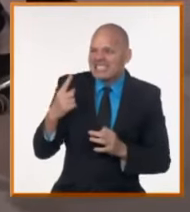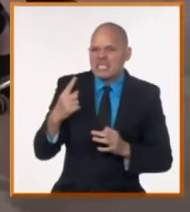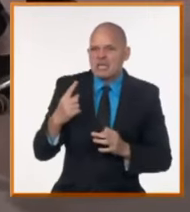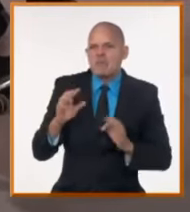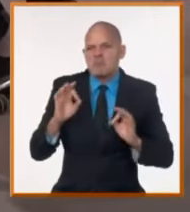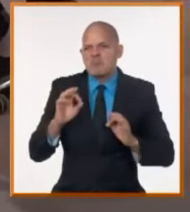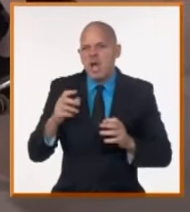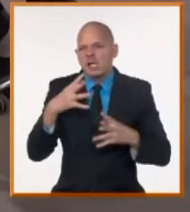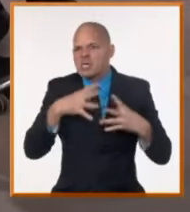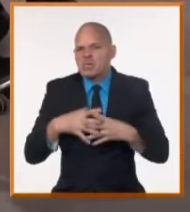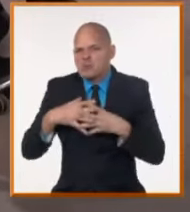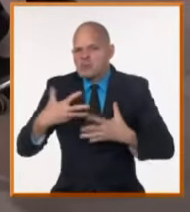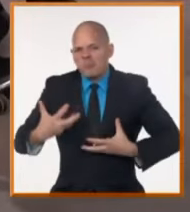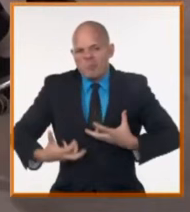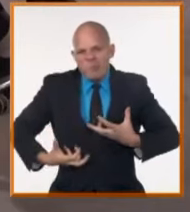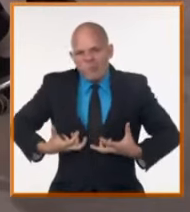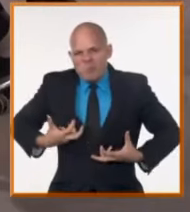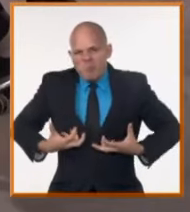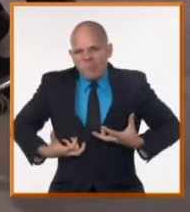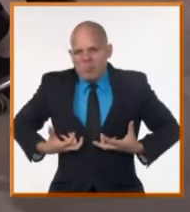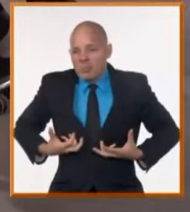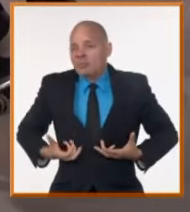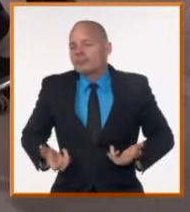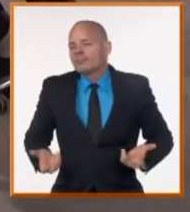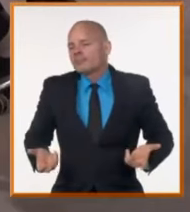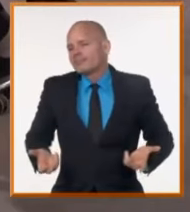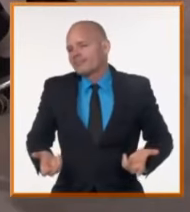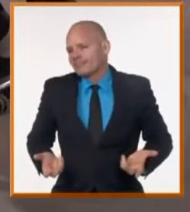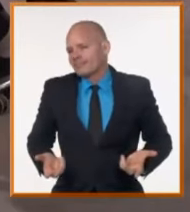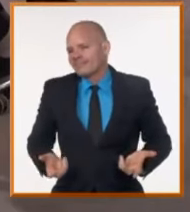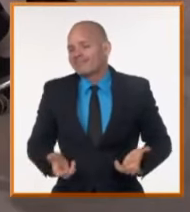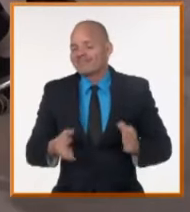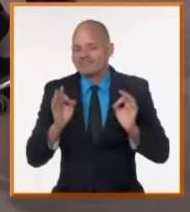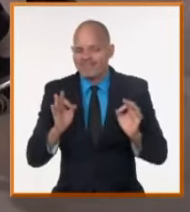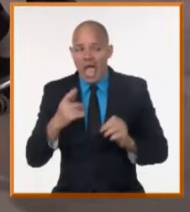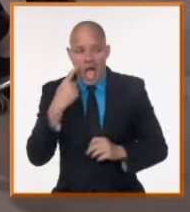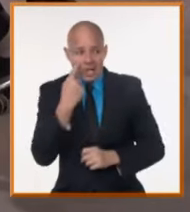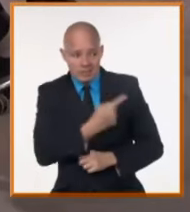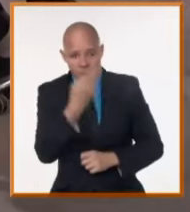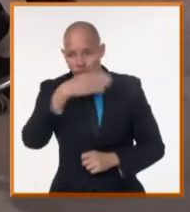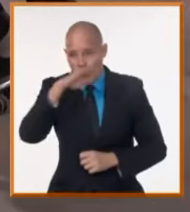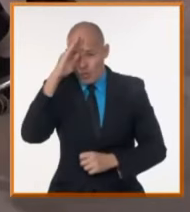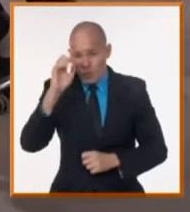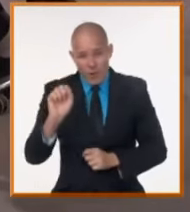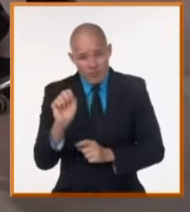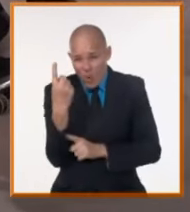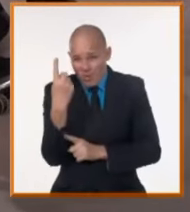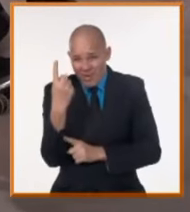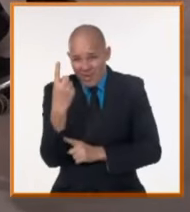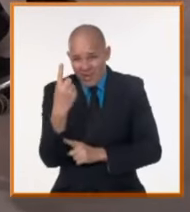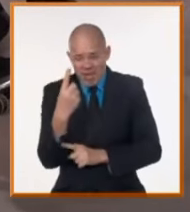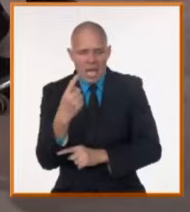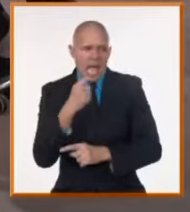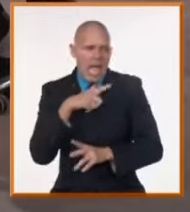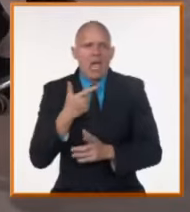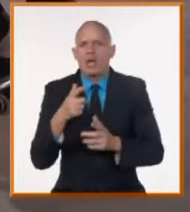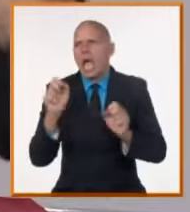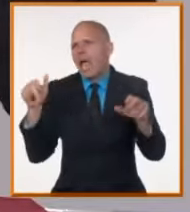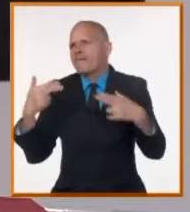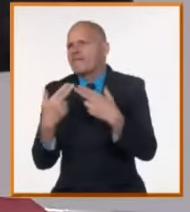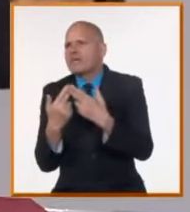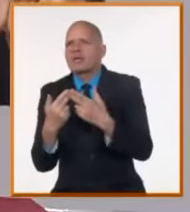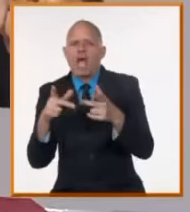Cuba se convirtió en brújula. Cuba se convirtió en el garante de los condenados de la tierra. El único país que se paraba en cualquier foro del